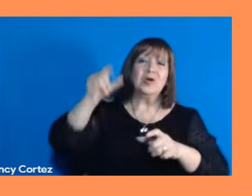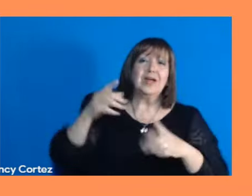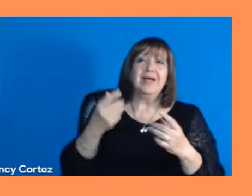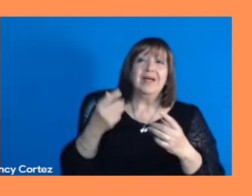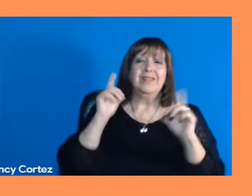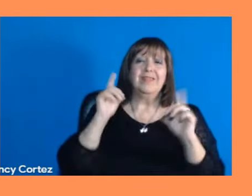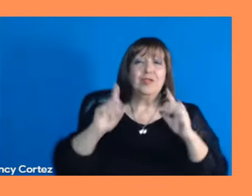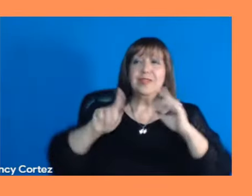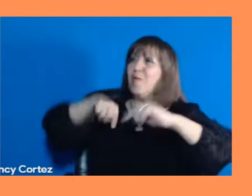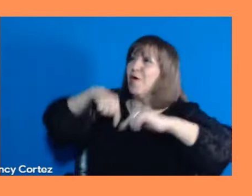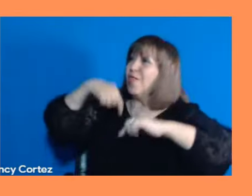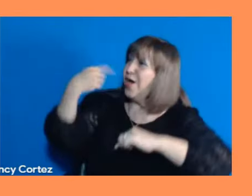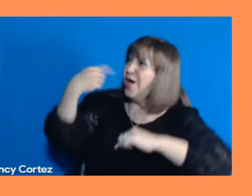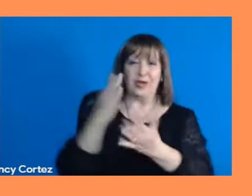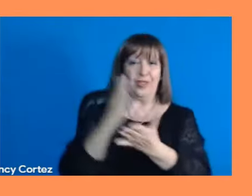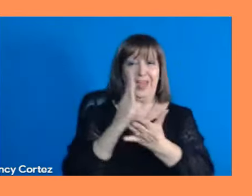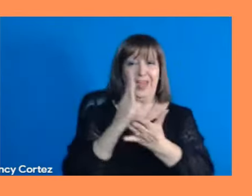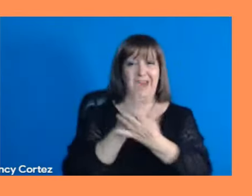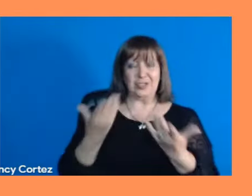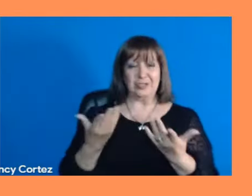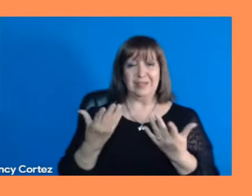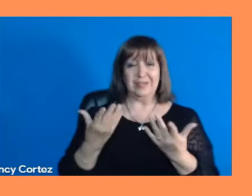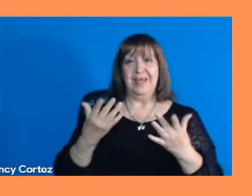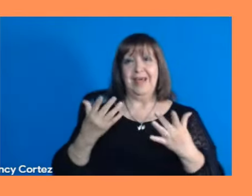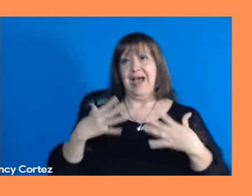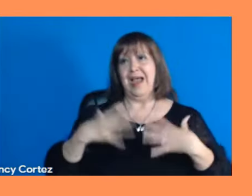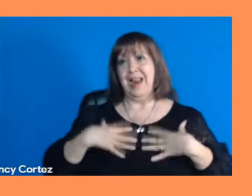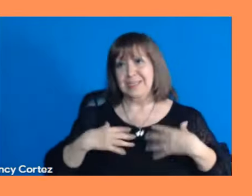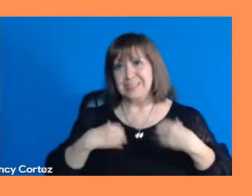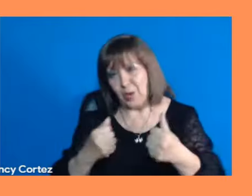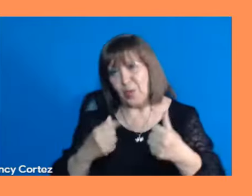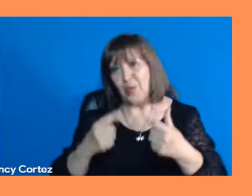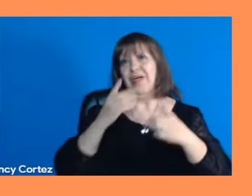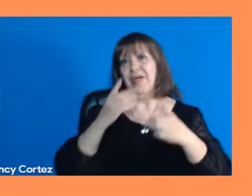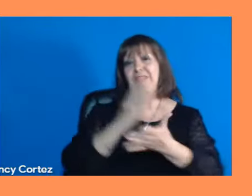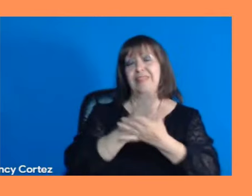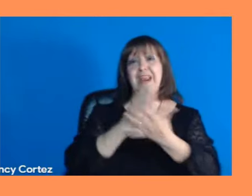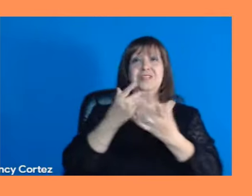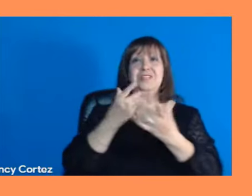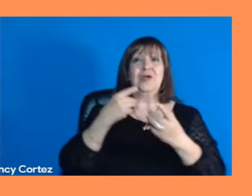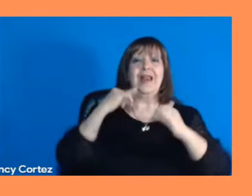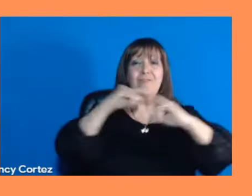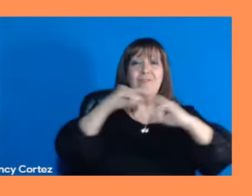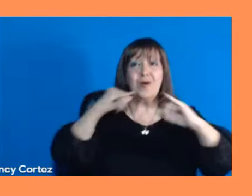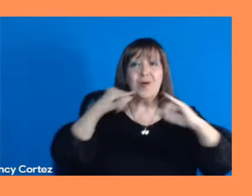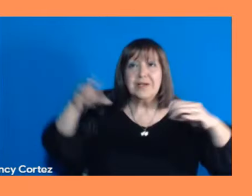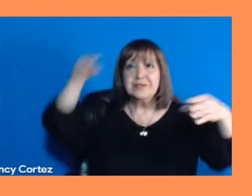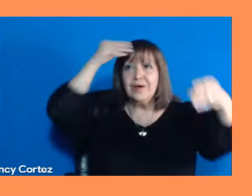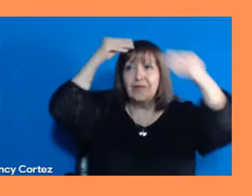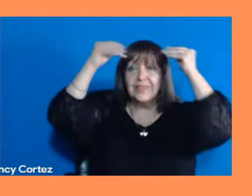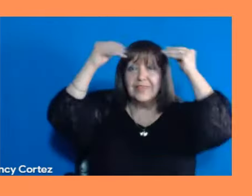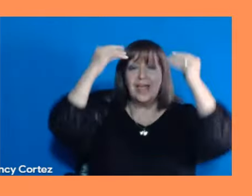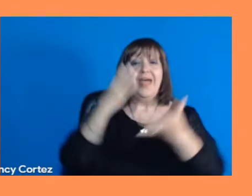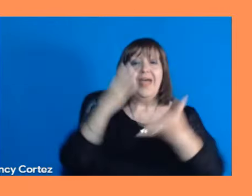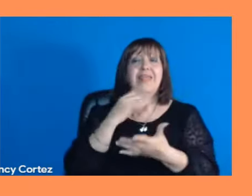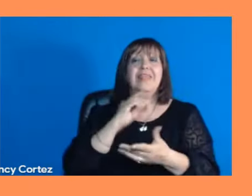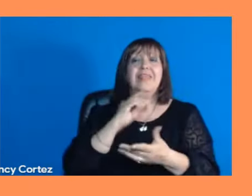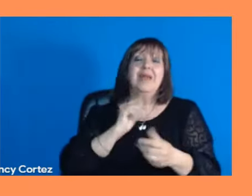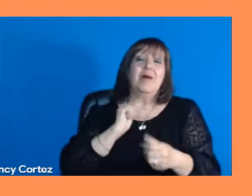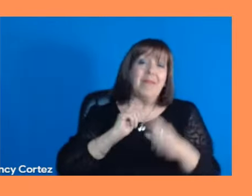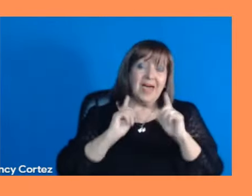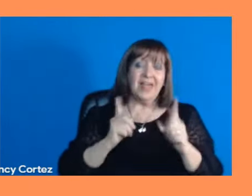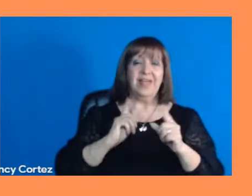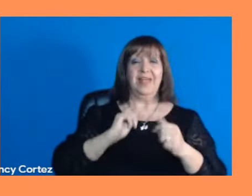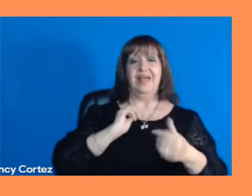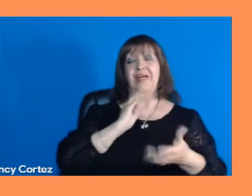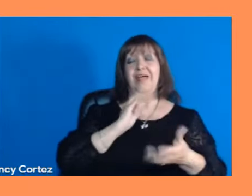la salud, el derecho a la información y los derechos sexuales y reproductivos. Por